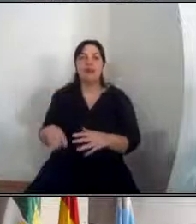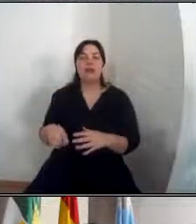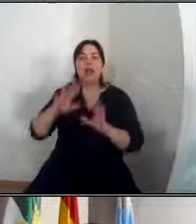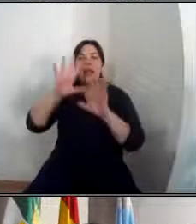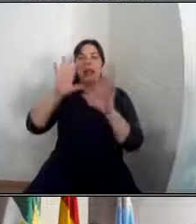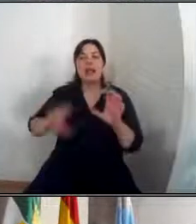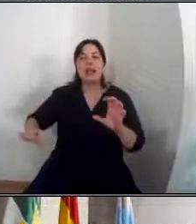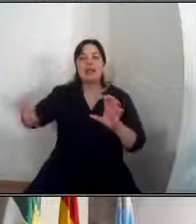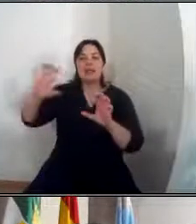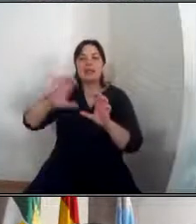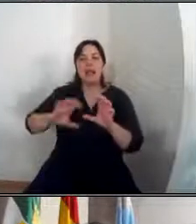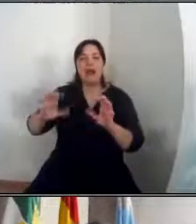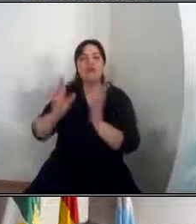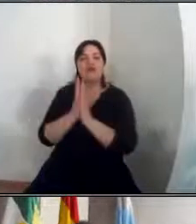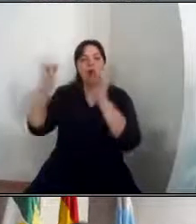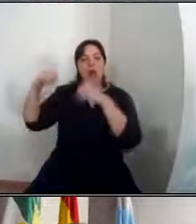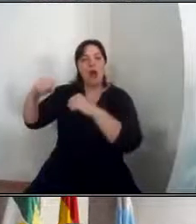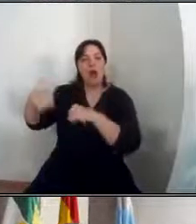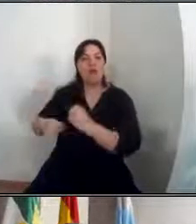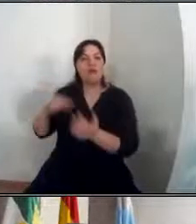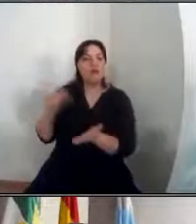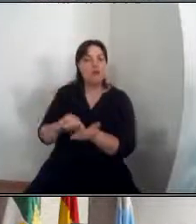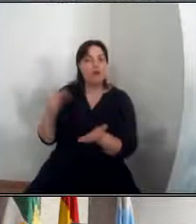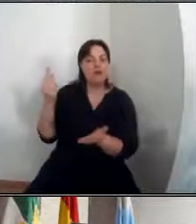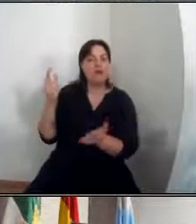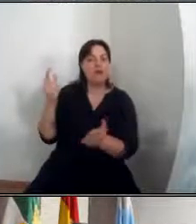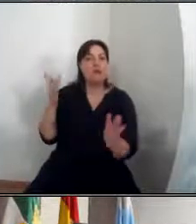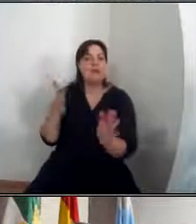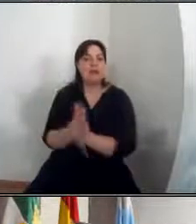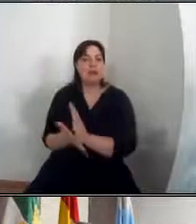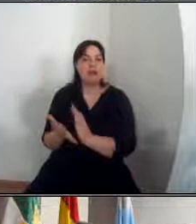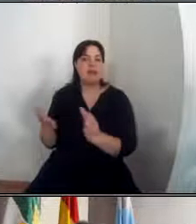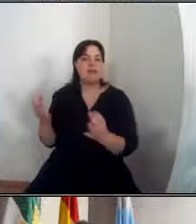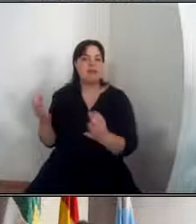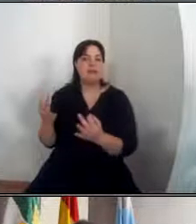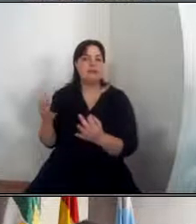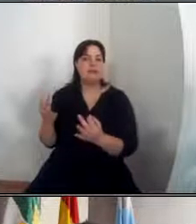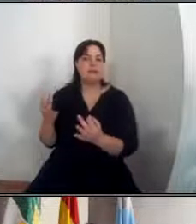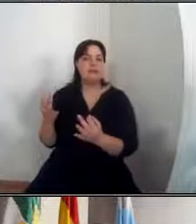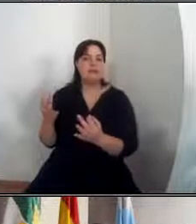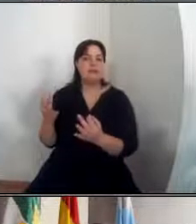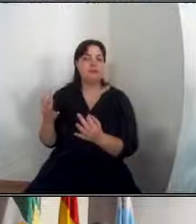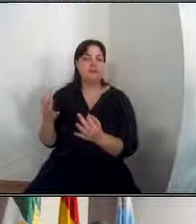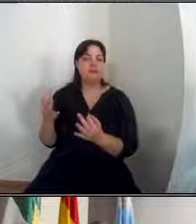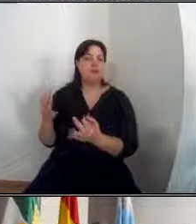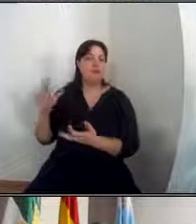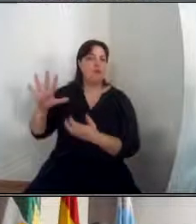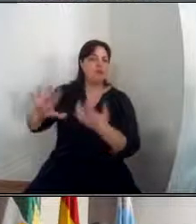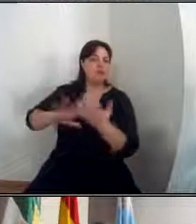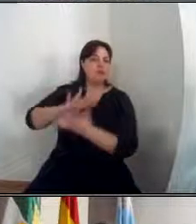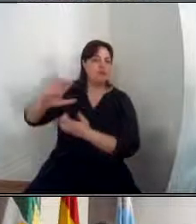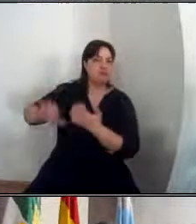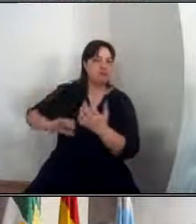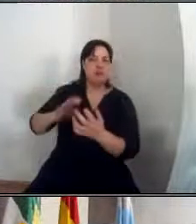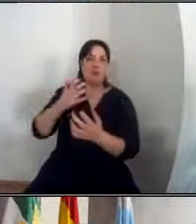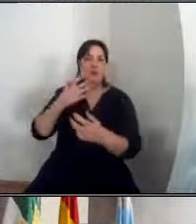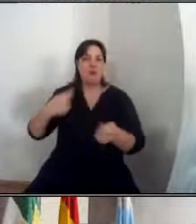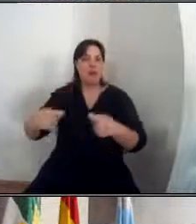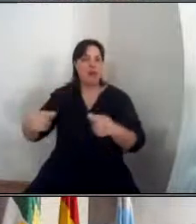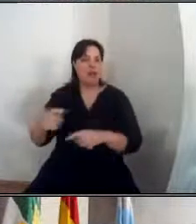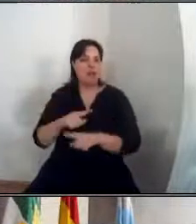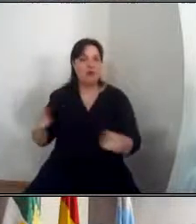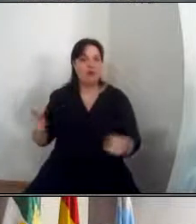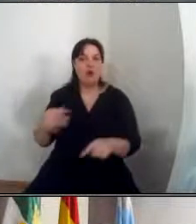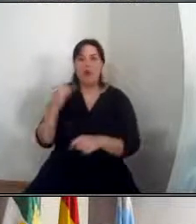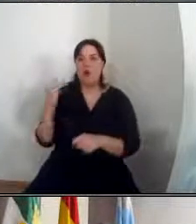estados se han puesto de acuerdo ha permitido que no haya ni turbulencias en los mercados, ni crisis